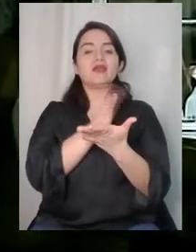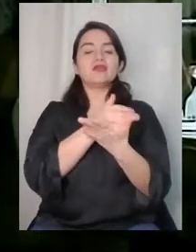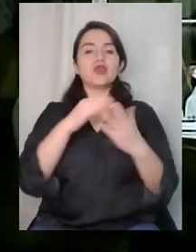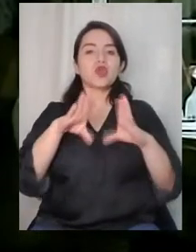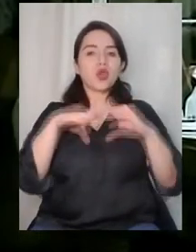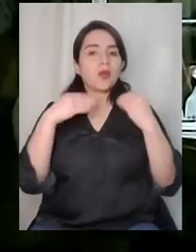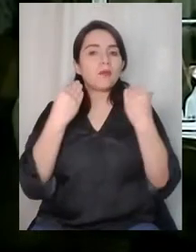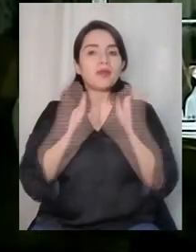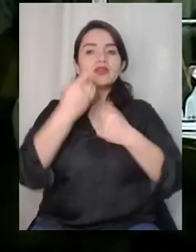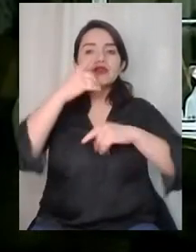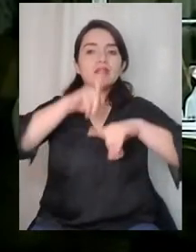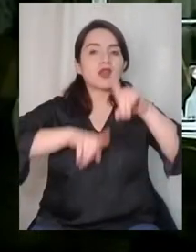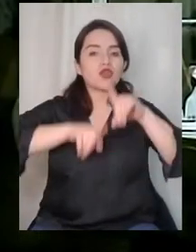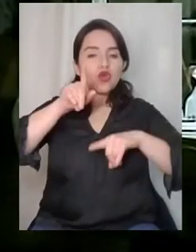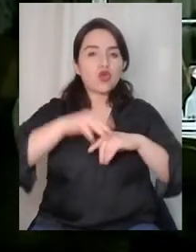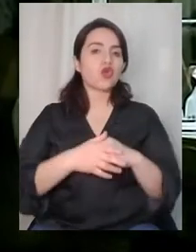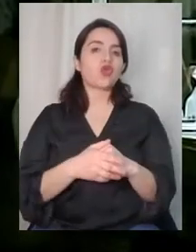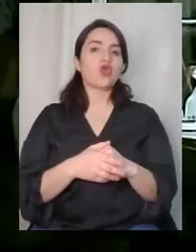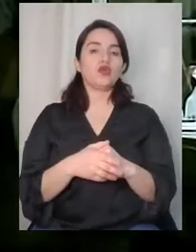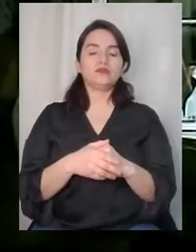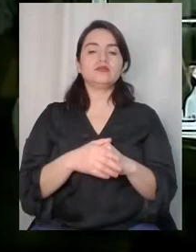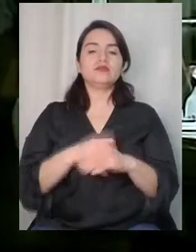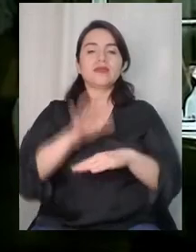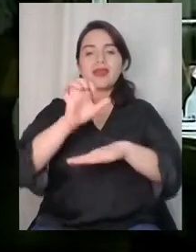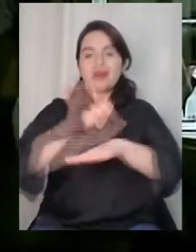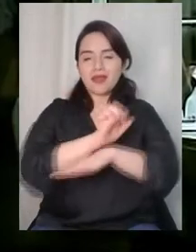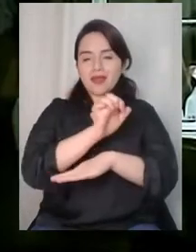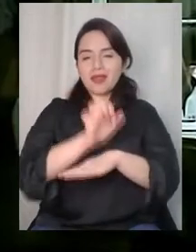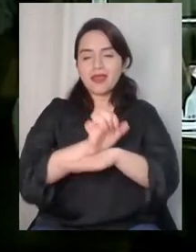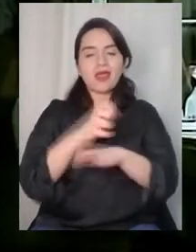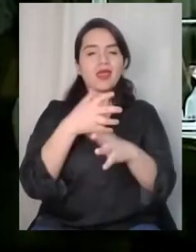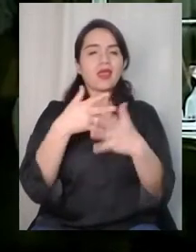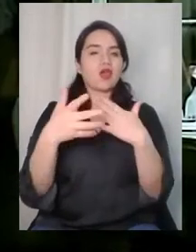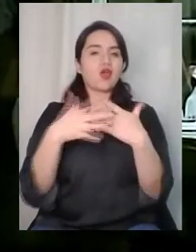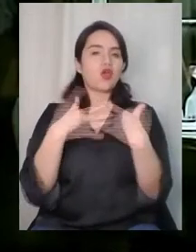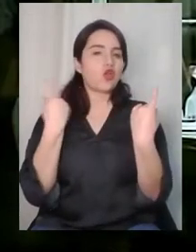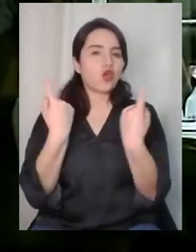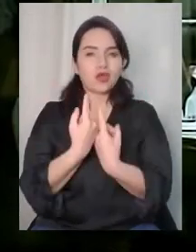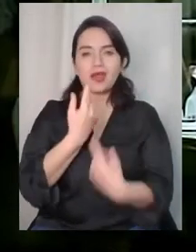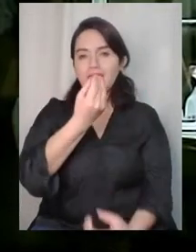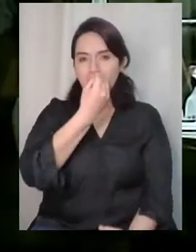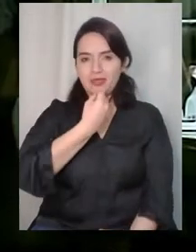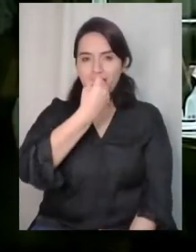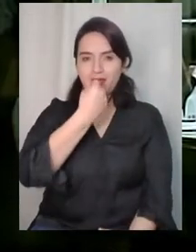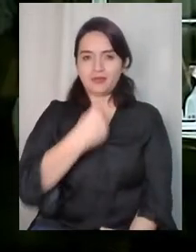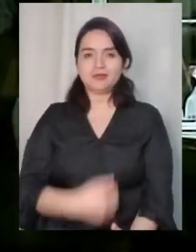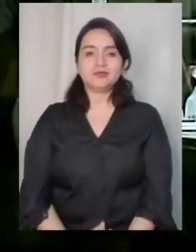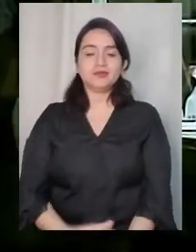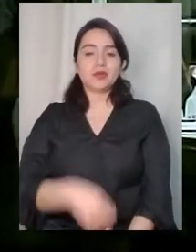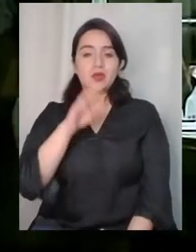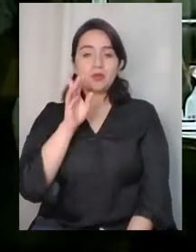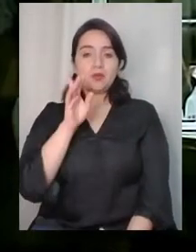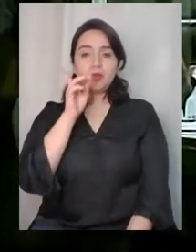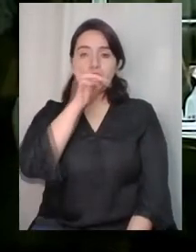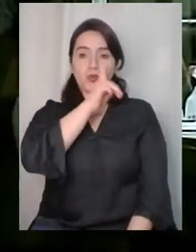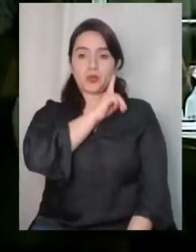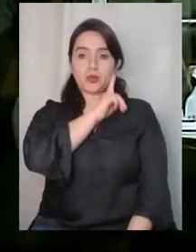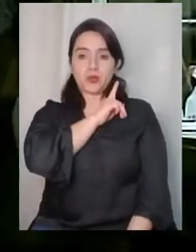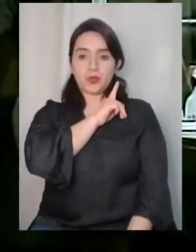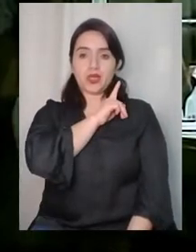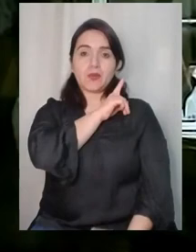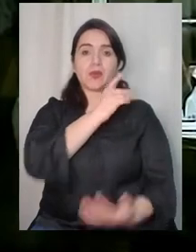con la planificación energética, ecológica, hídrica, alimentaria. Y por último, es una oportunidad también